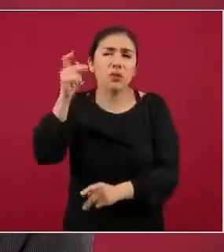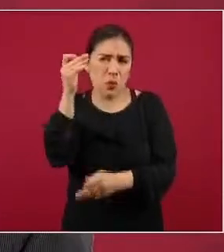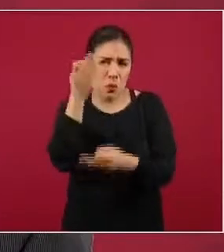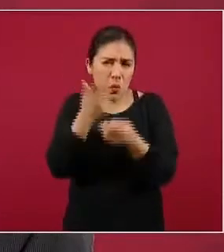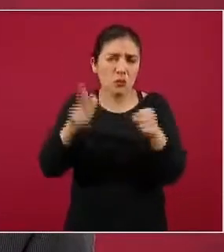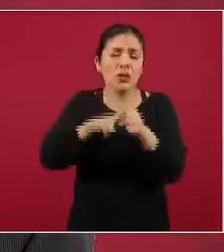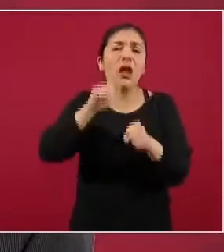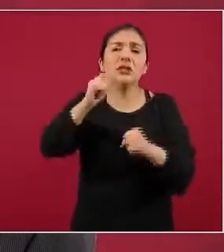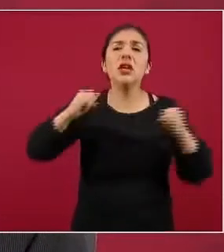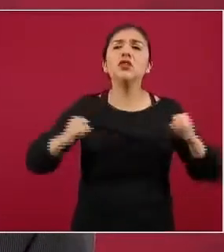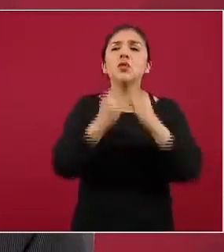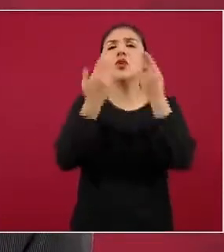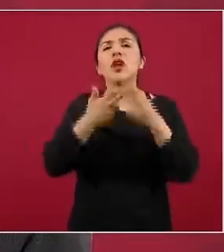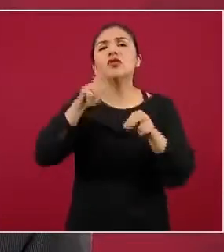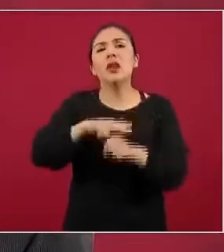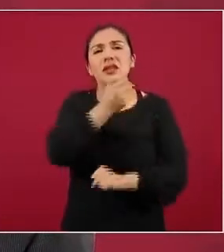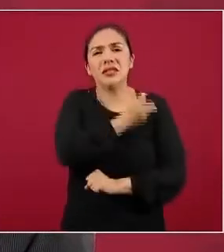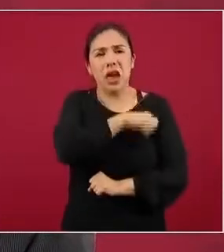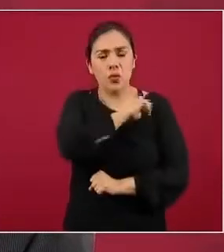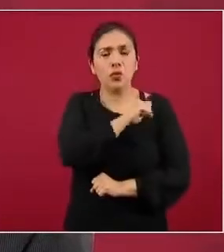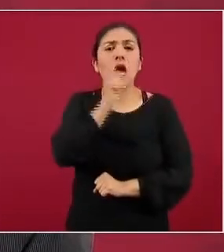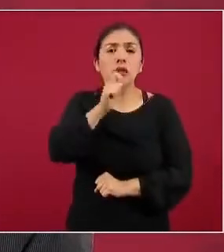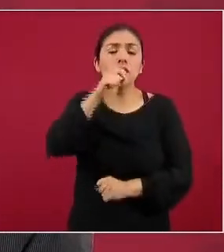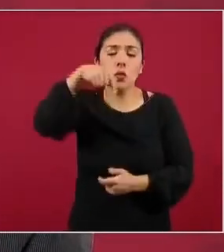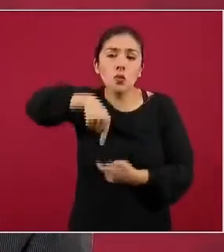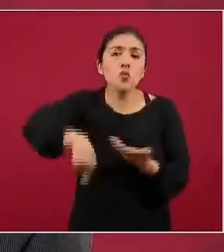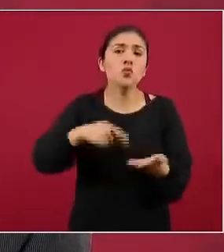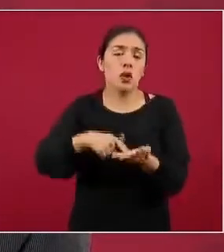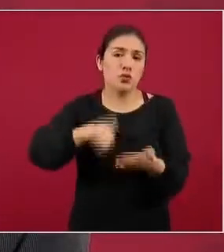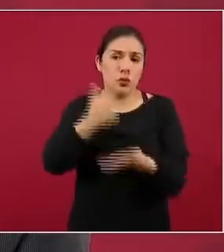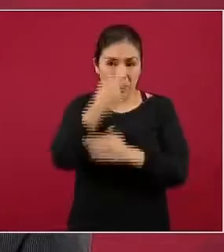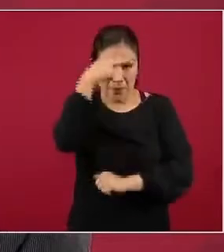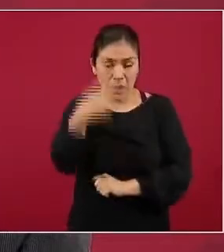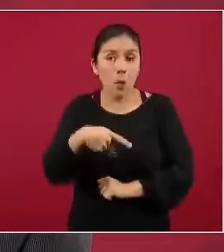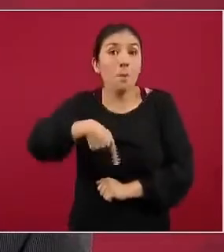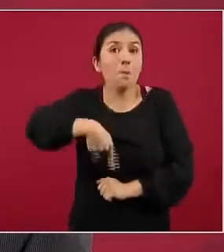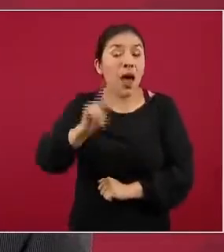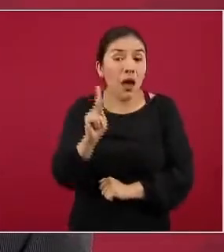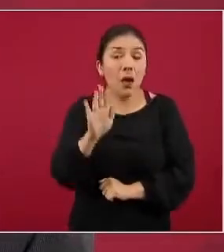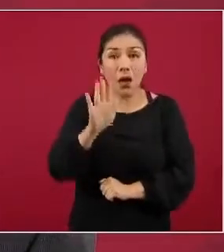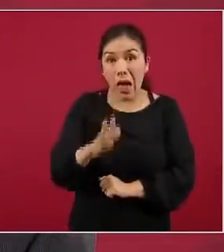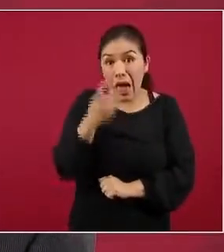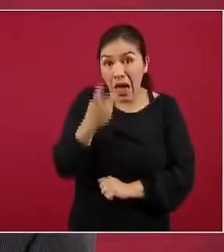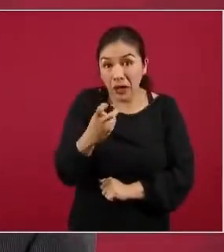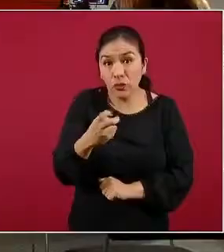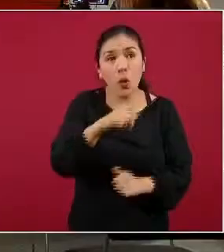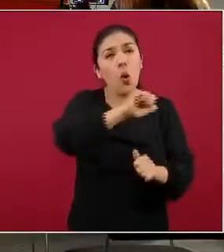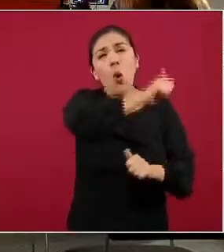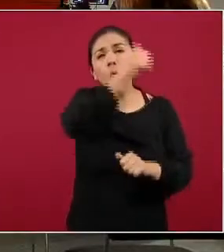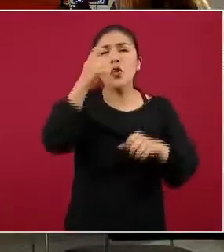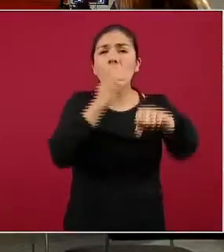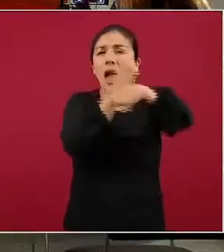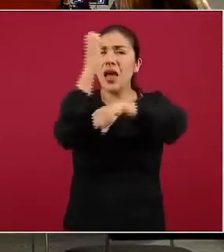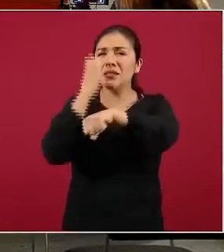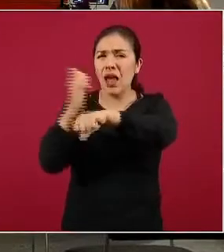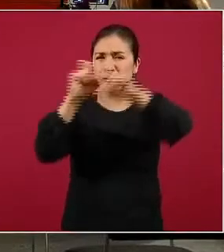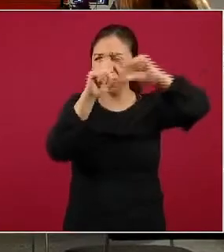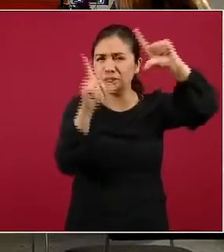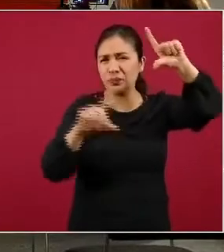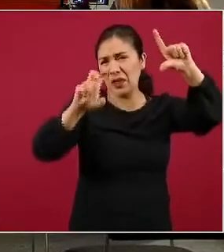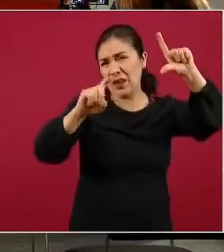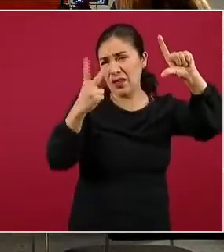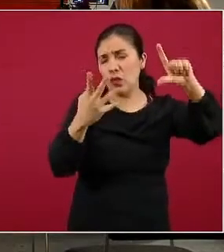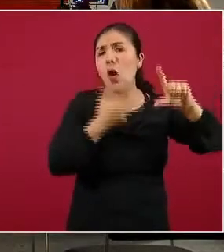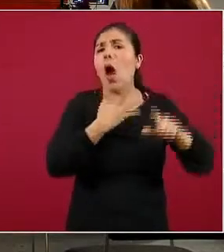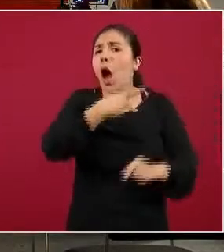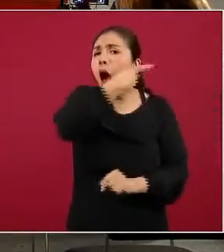los Institutos Nacionales de Salud y están en la Ciudad de México. Pero fuera de eso, todas las 32 entidades federativas